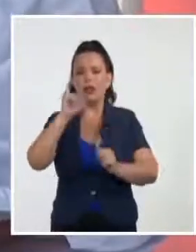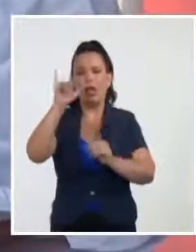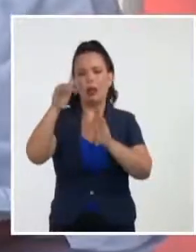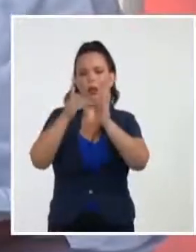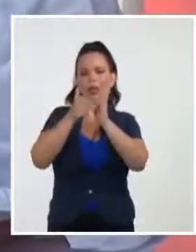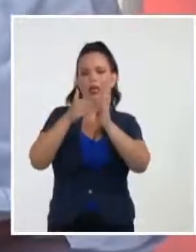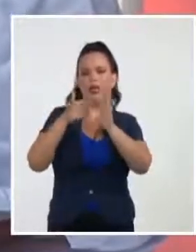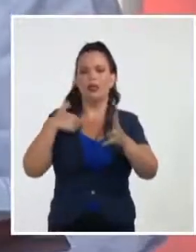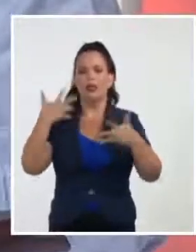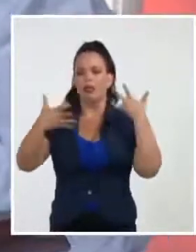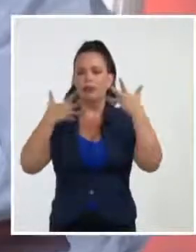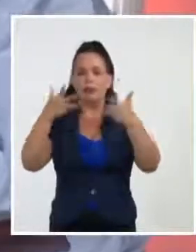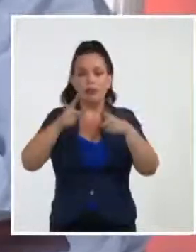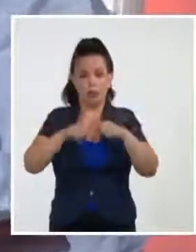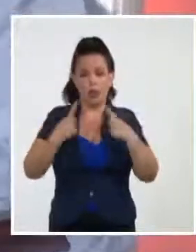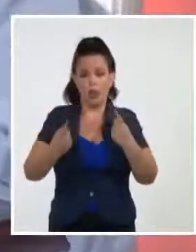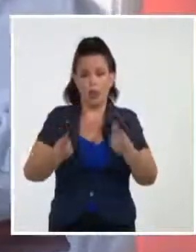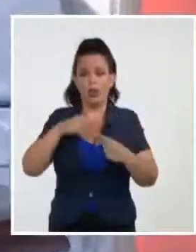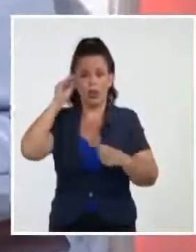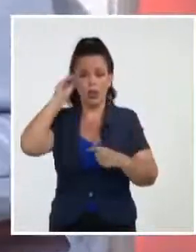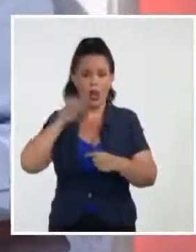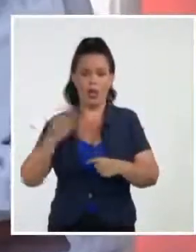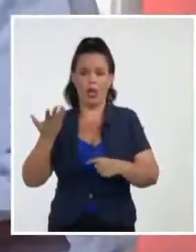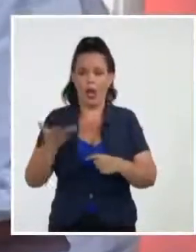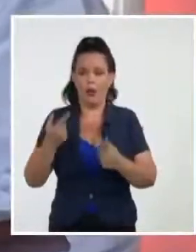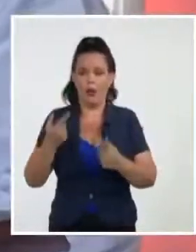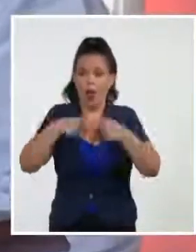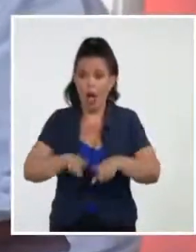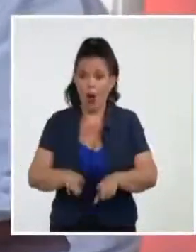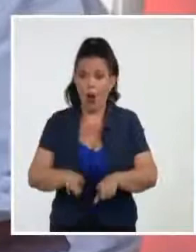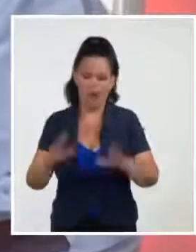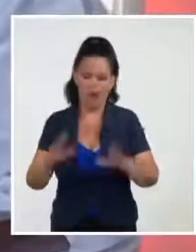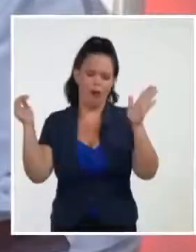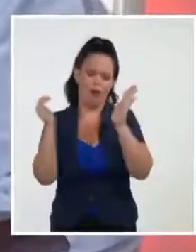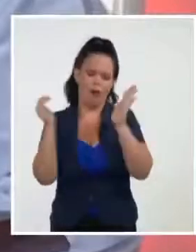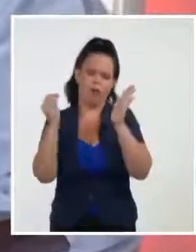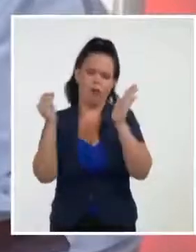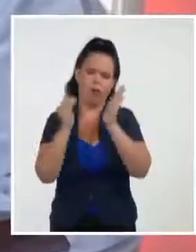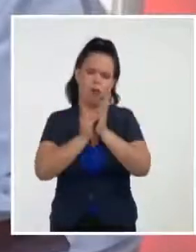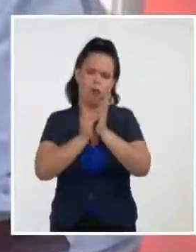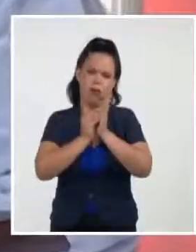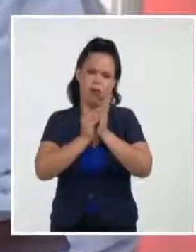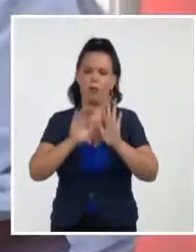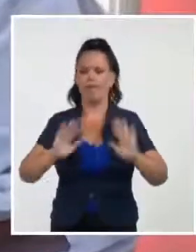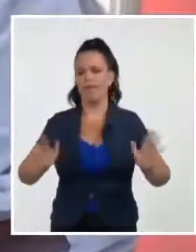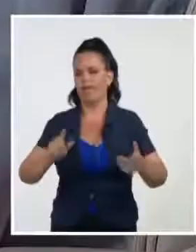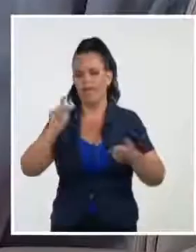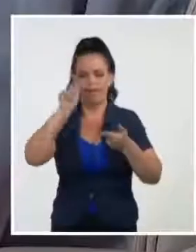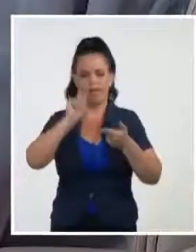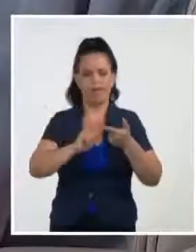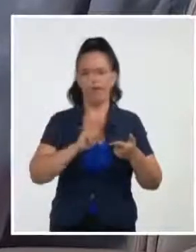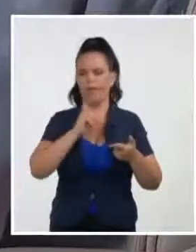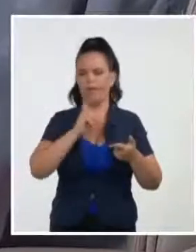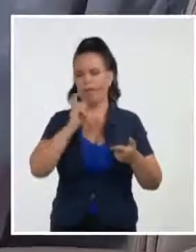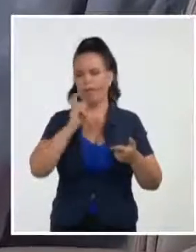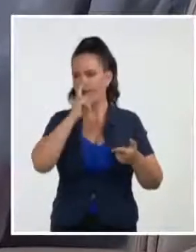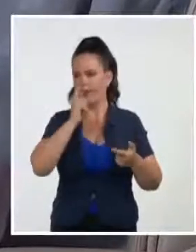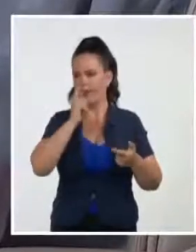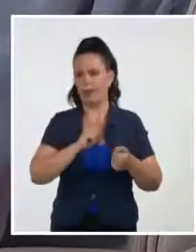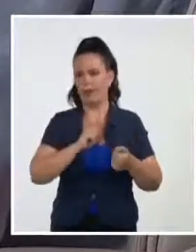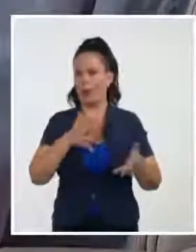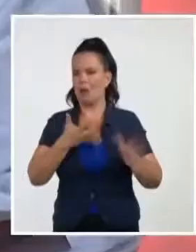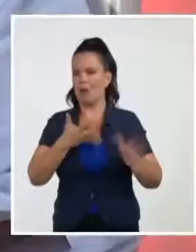pruebas realizadas entre test y PCR, que realmente es alarmante. Ya hubo hasta 70.000 en un día.